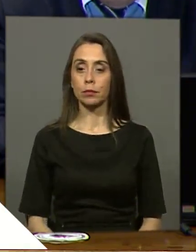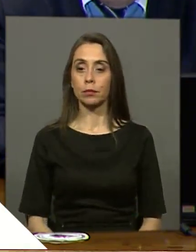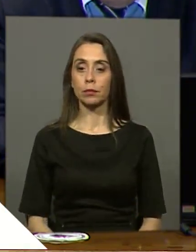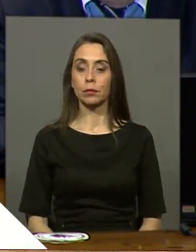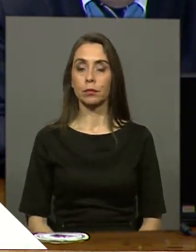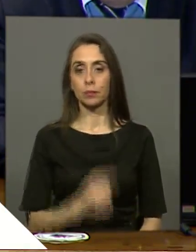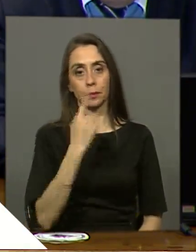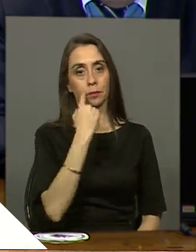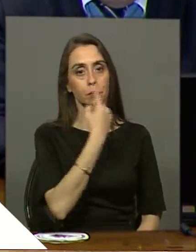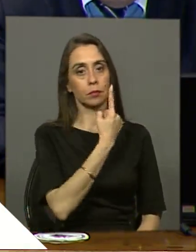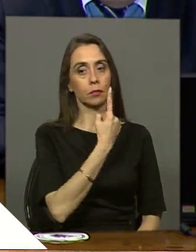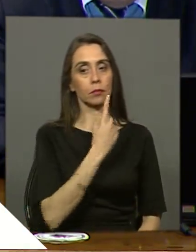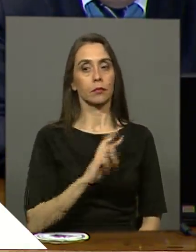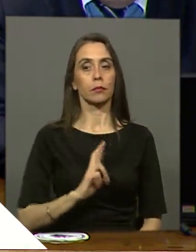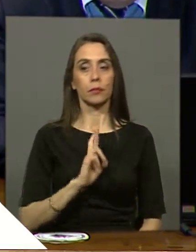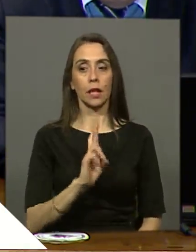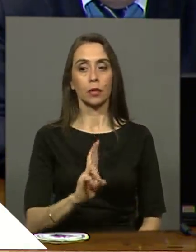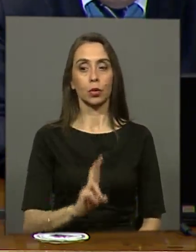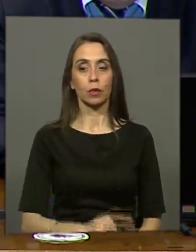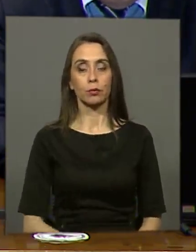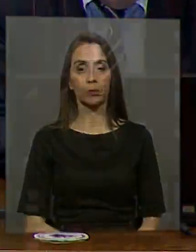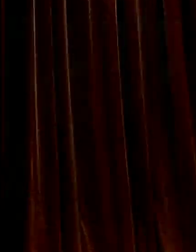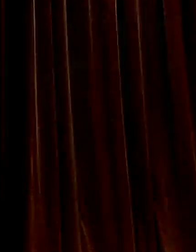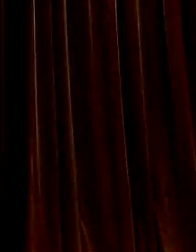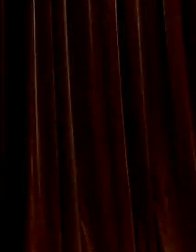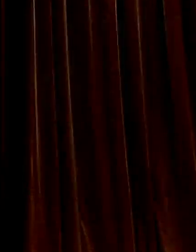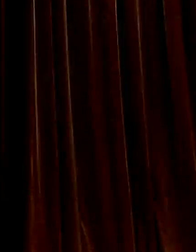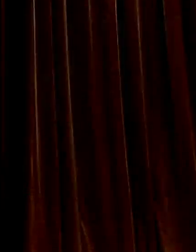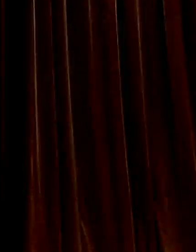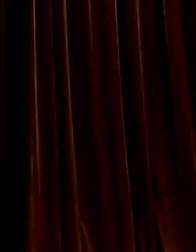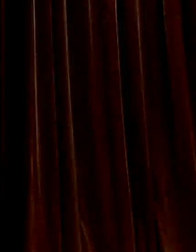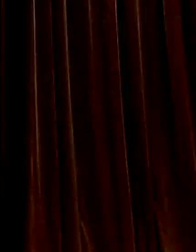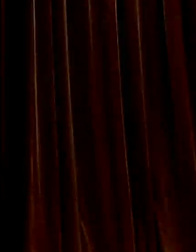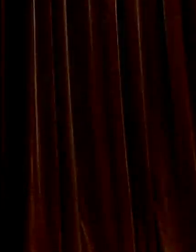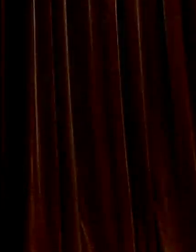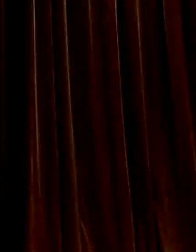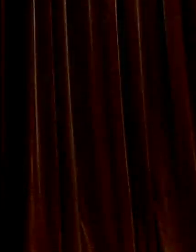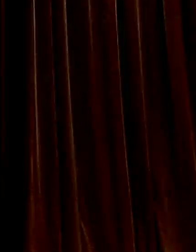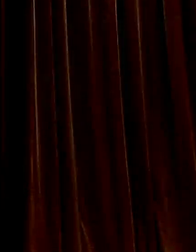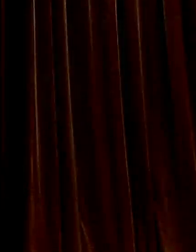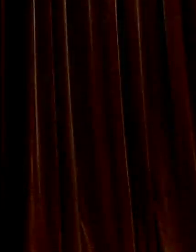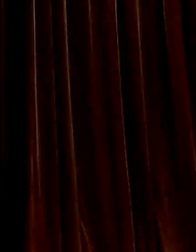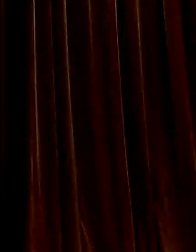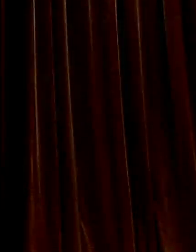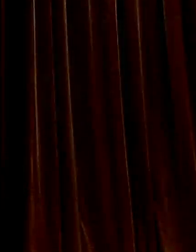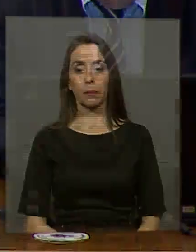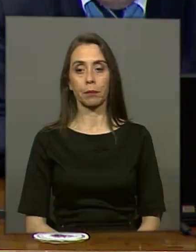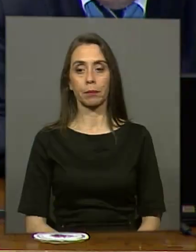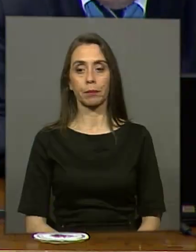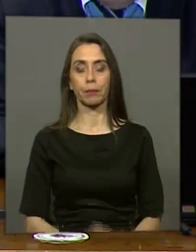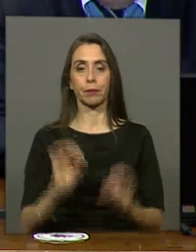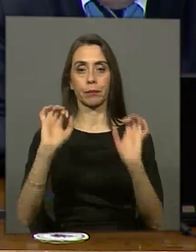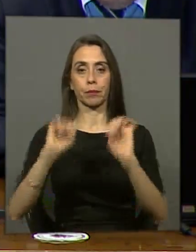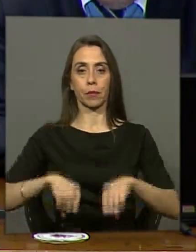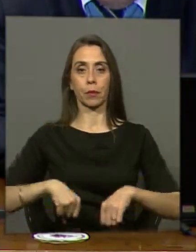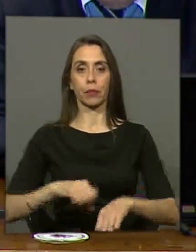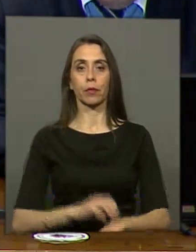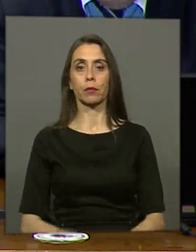resultados de la votación por la afirmativa 84 votos aprobado